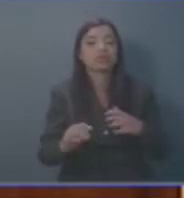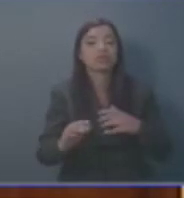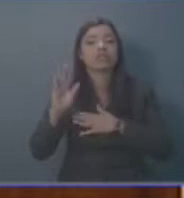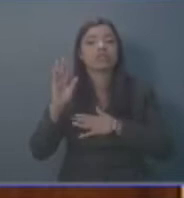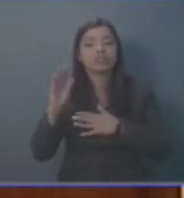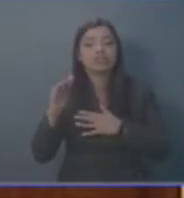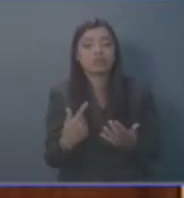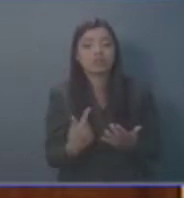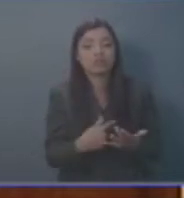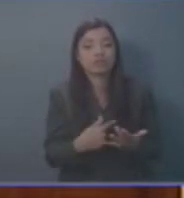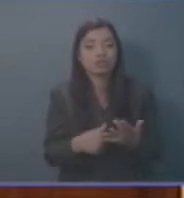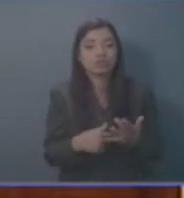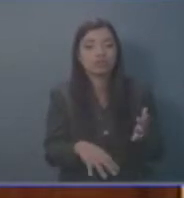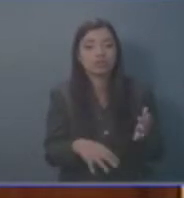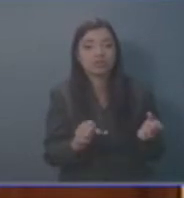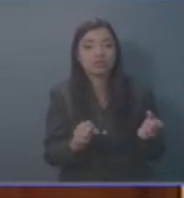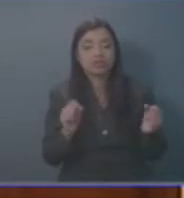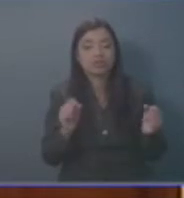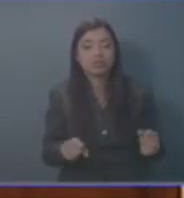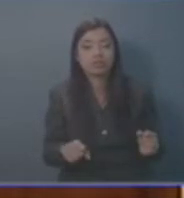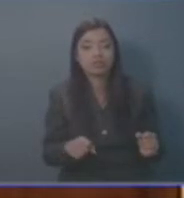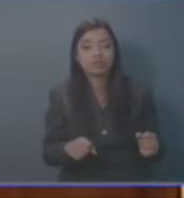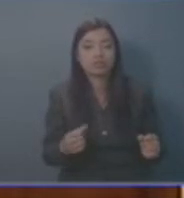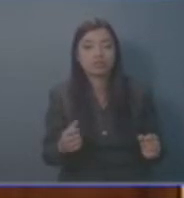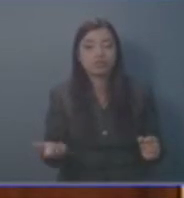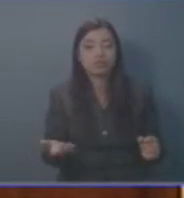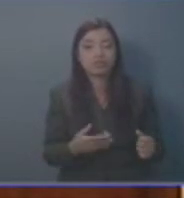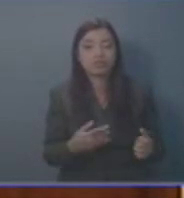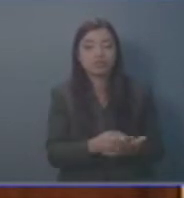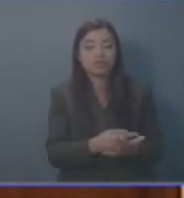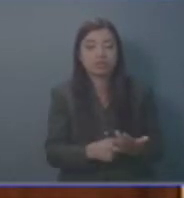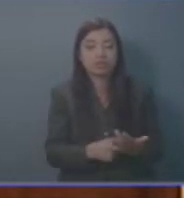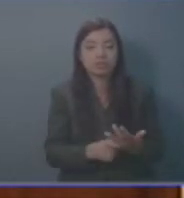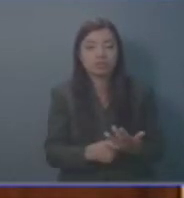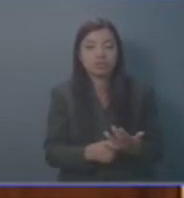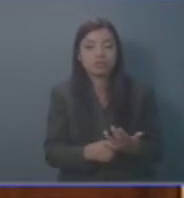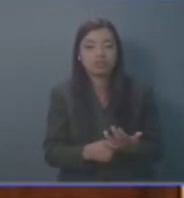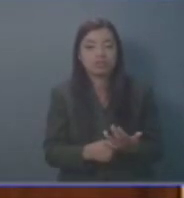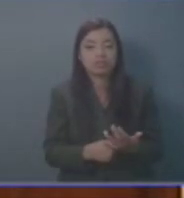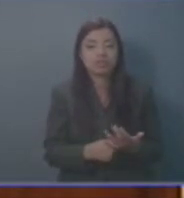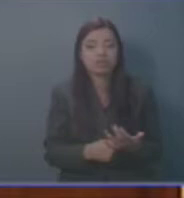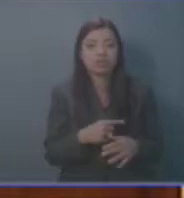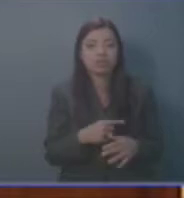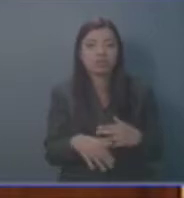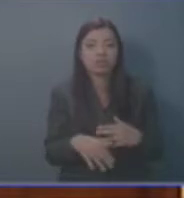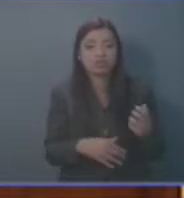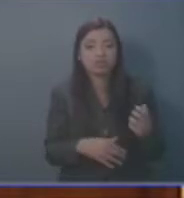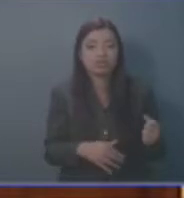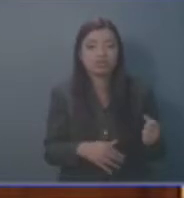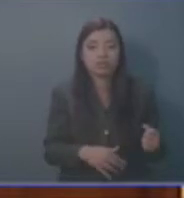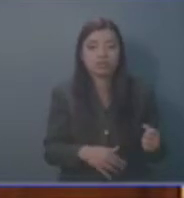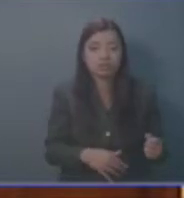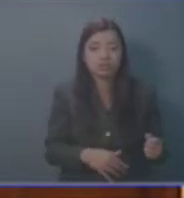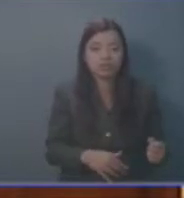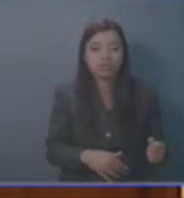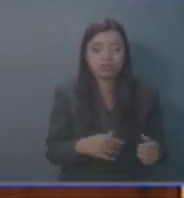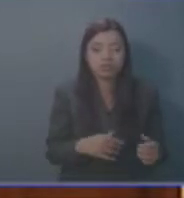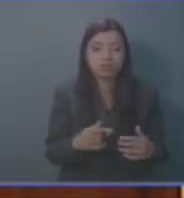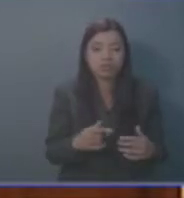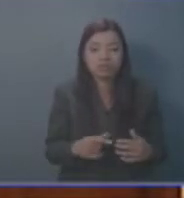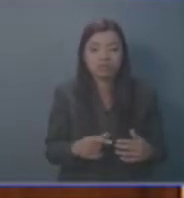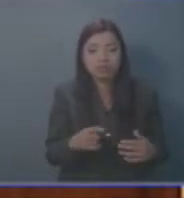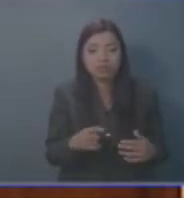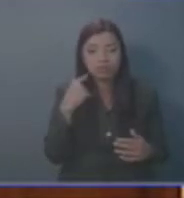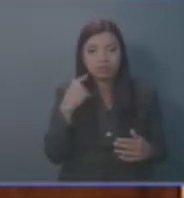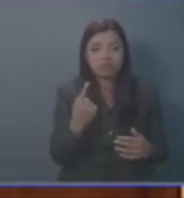los años o los requisitos para retirarse. Pero también estamos beneficiando a aquellos que renuncien